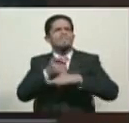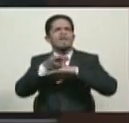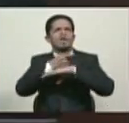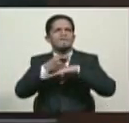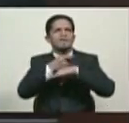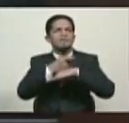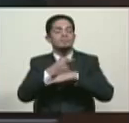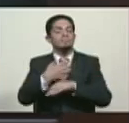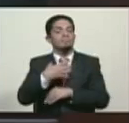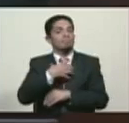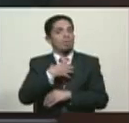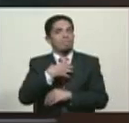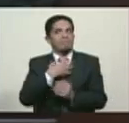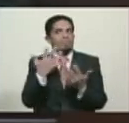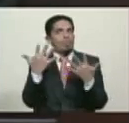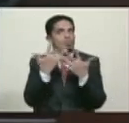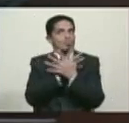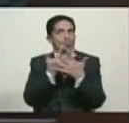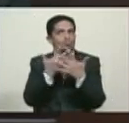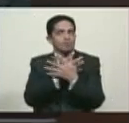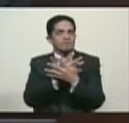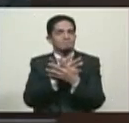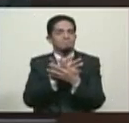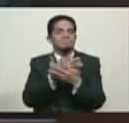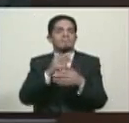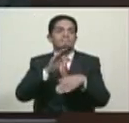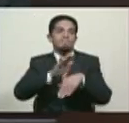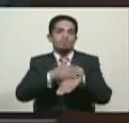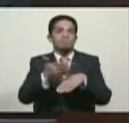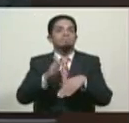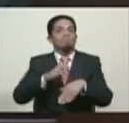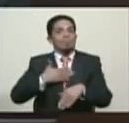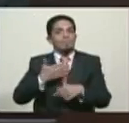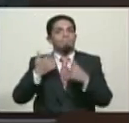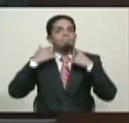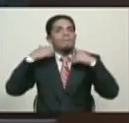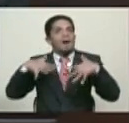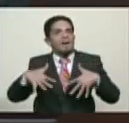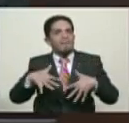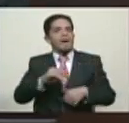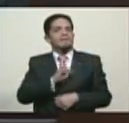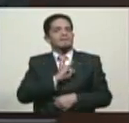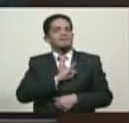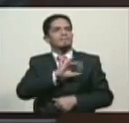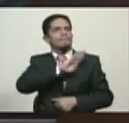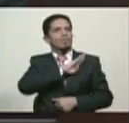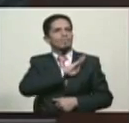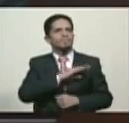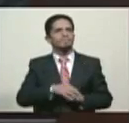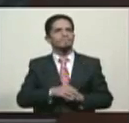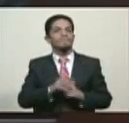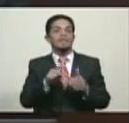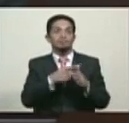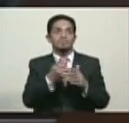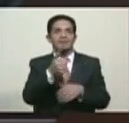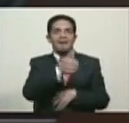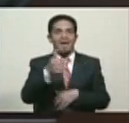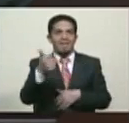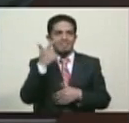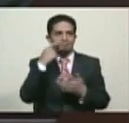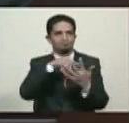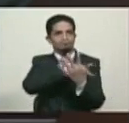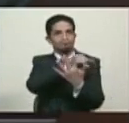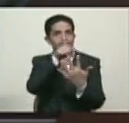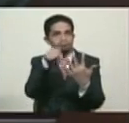vacilantes ante lo que significa perder nuestra identidad y nuestra libertad. Por eso, cada poder del Estado, junto con